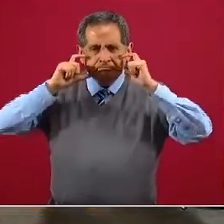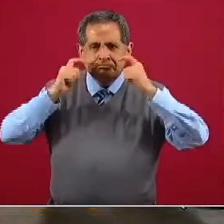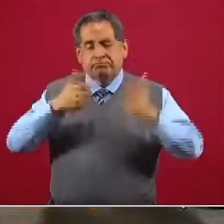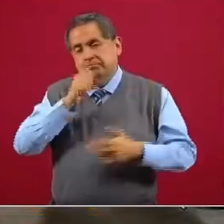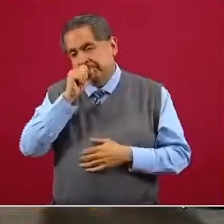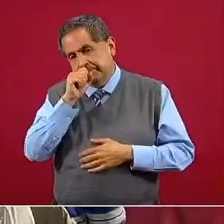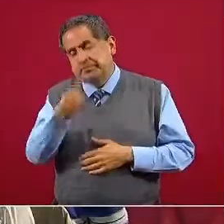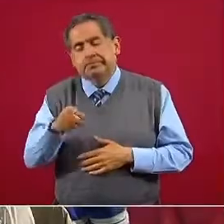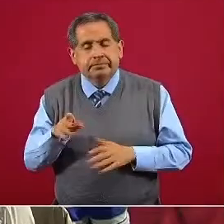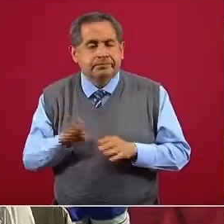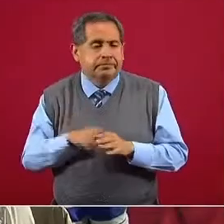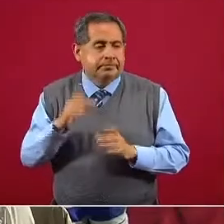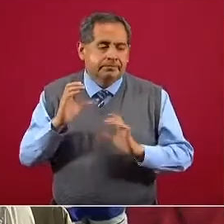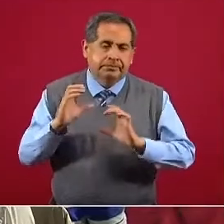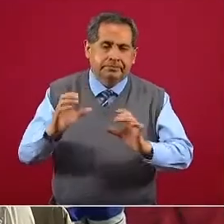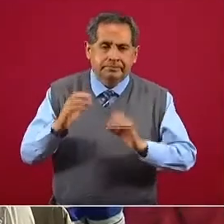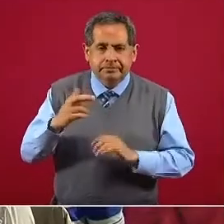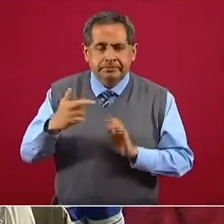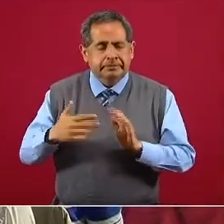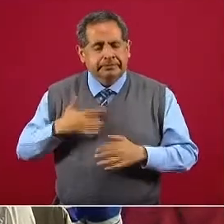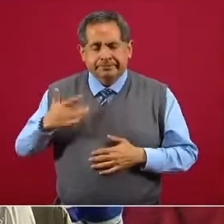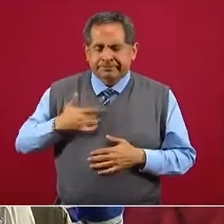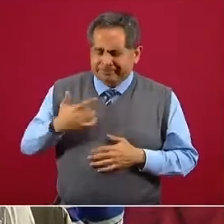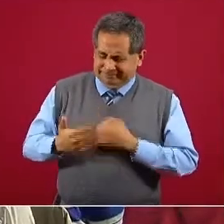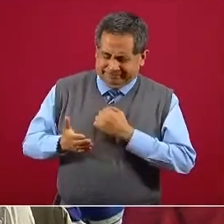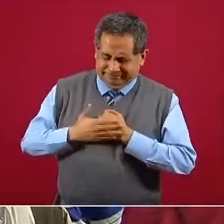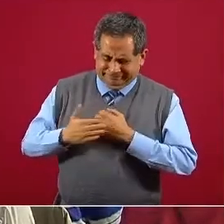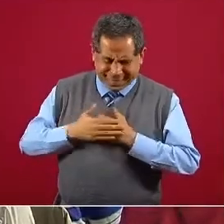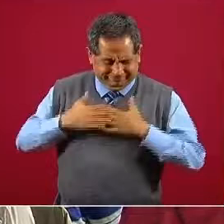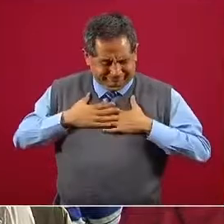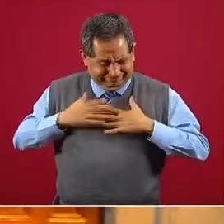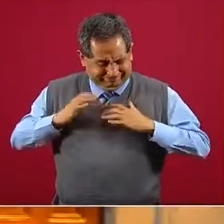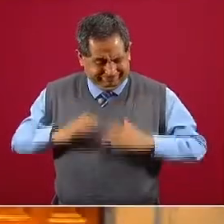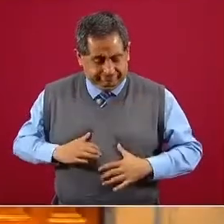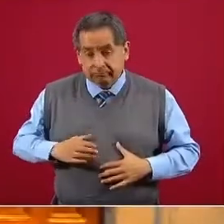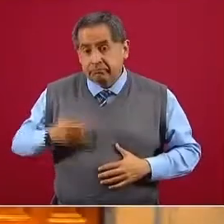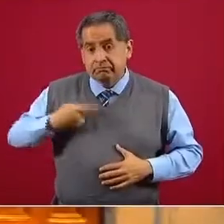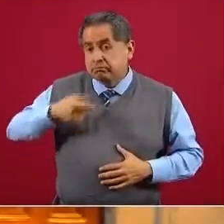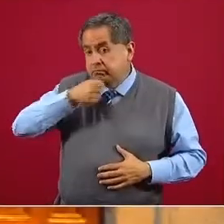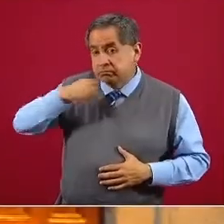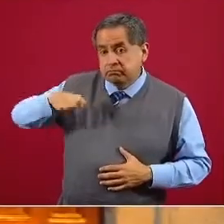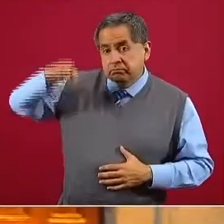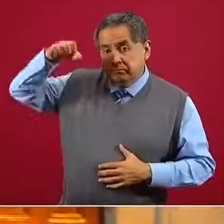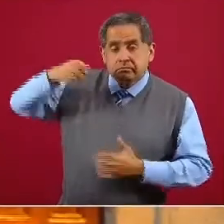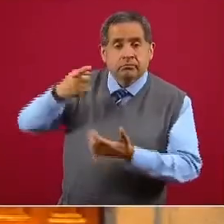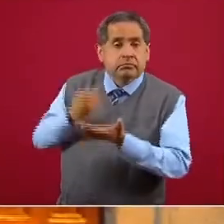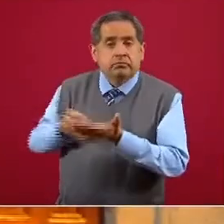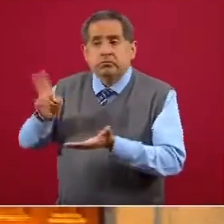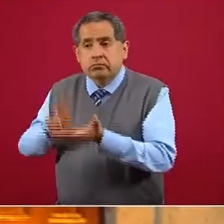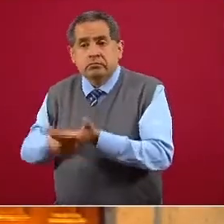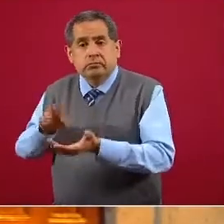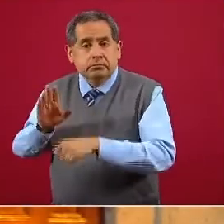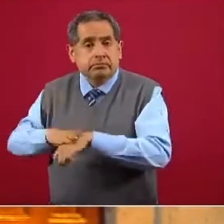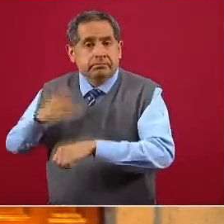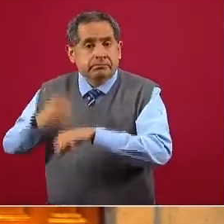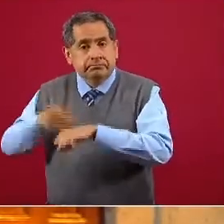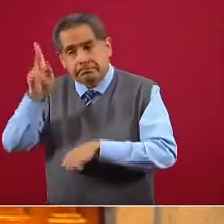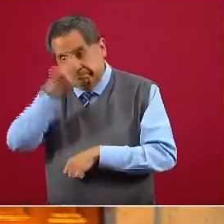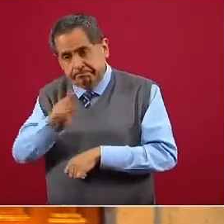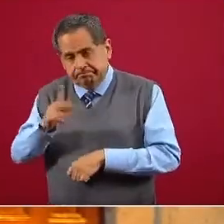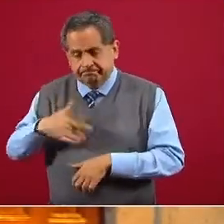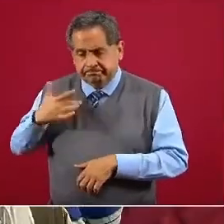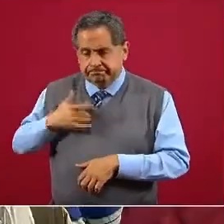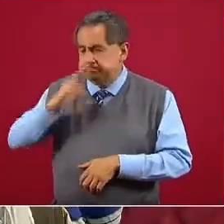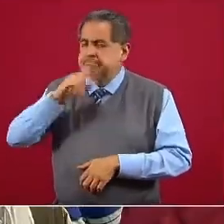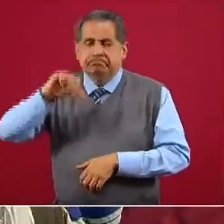lógicamente estar atento a síntomas de alarma, sobre todo en personas que tienen comorbilidades y que por lo tanto deberían de